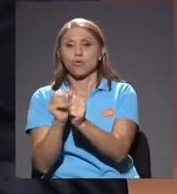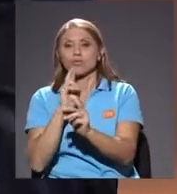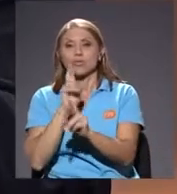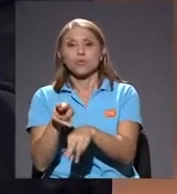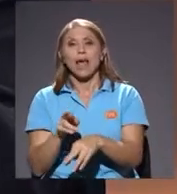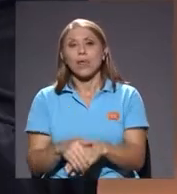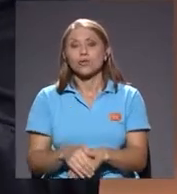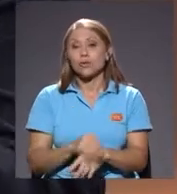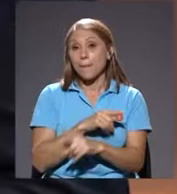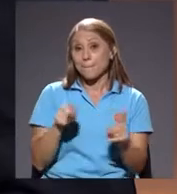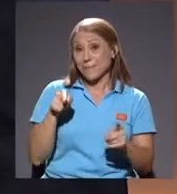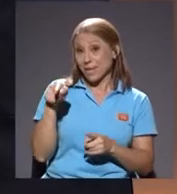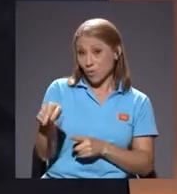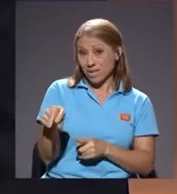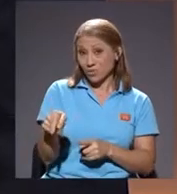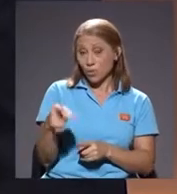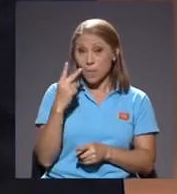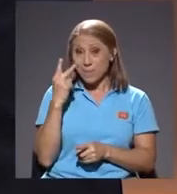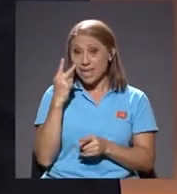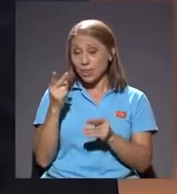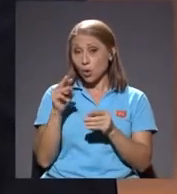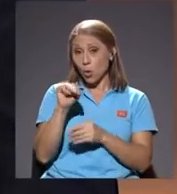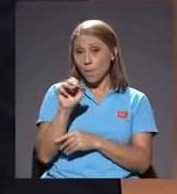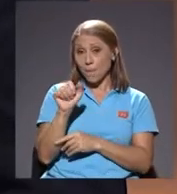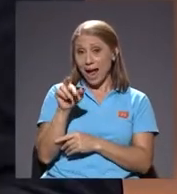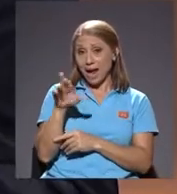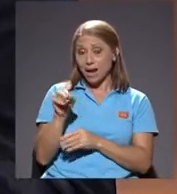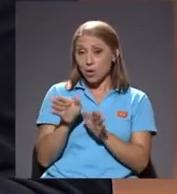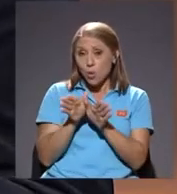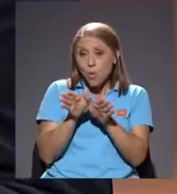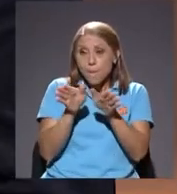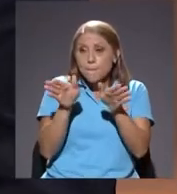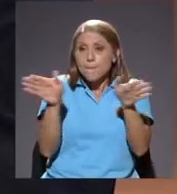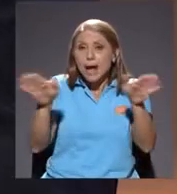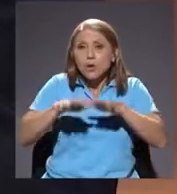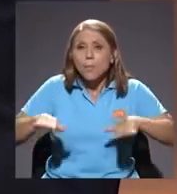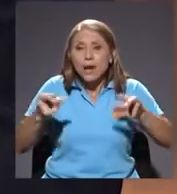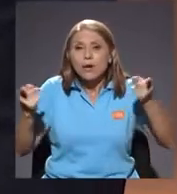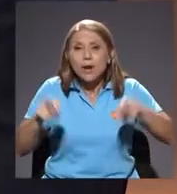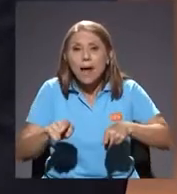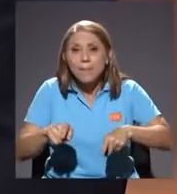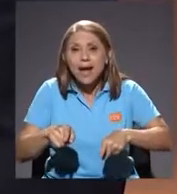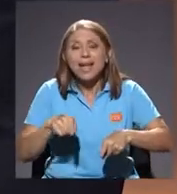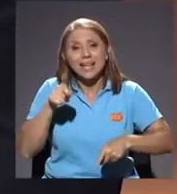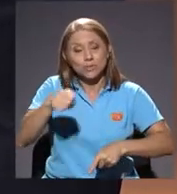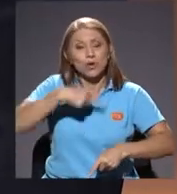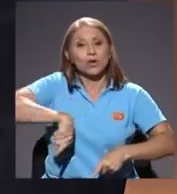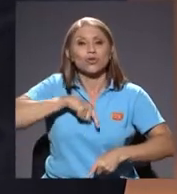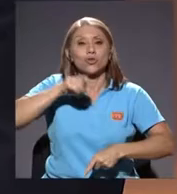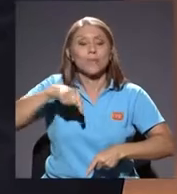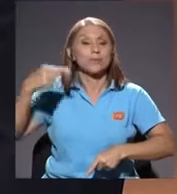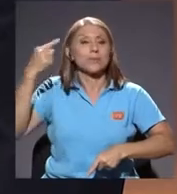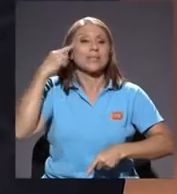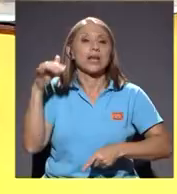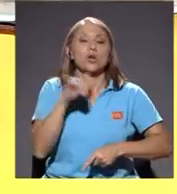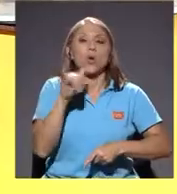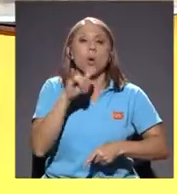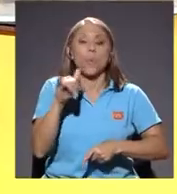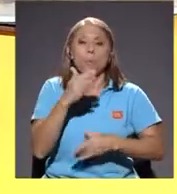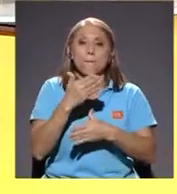eso es digamos en el macro panorama lo que nos corresponde pensar como parte de reforma del estado y el compromiso político en la siguiente década